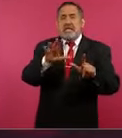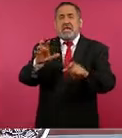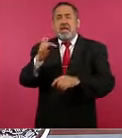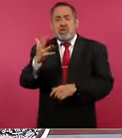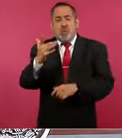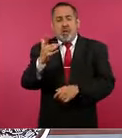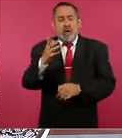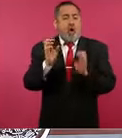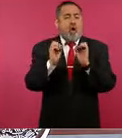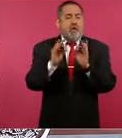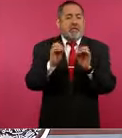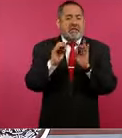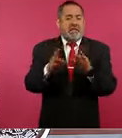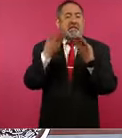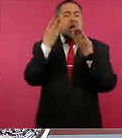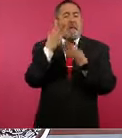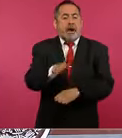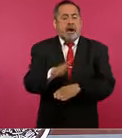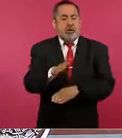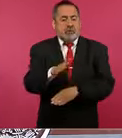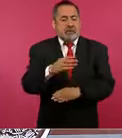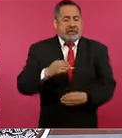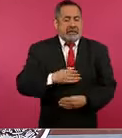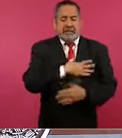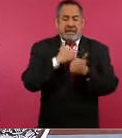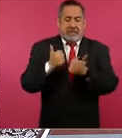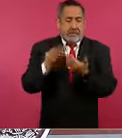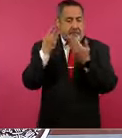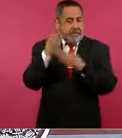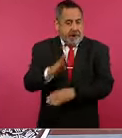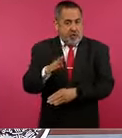2.750 sucursales del Banco del Bienestar.